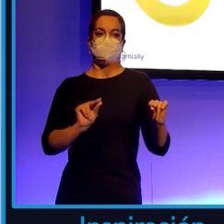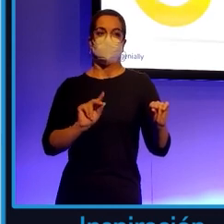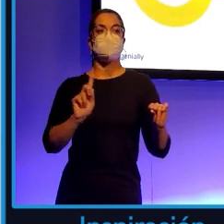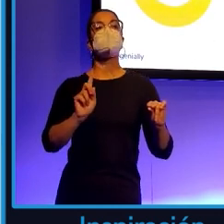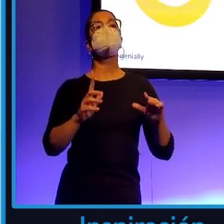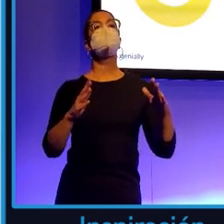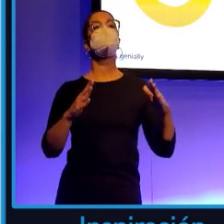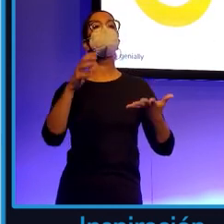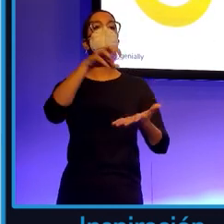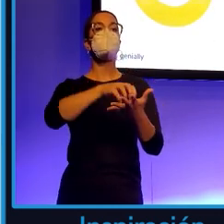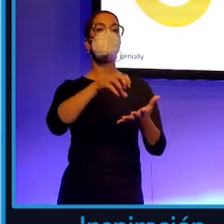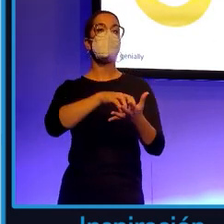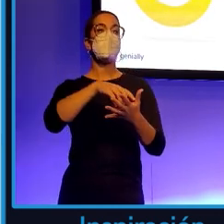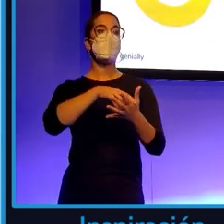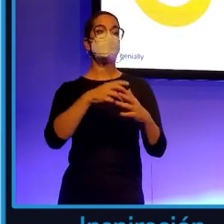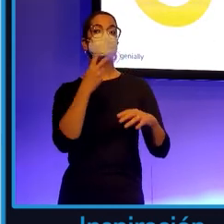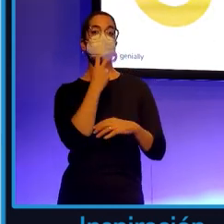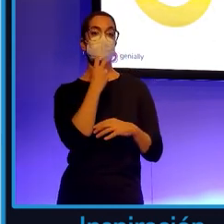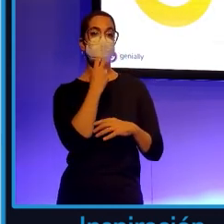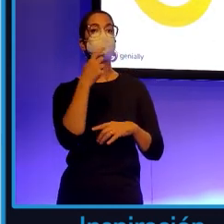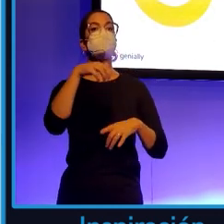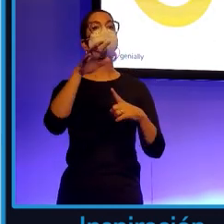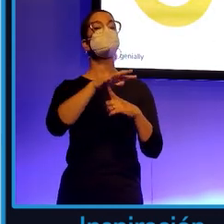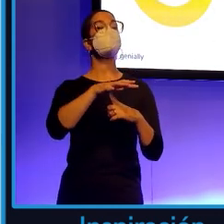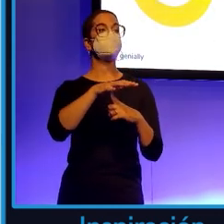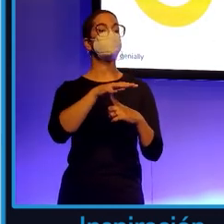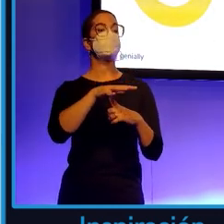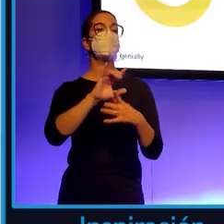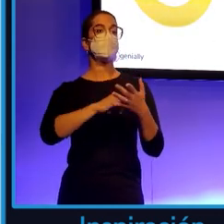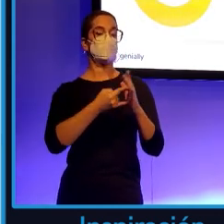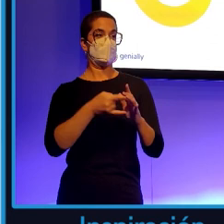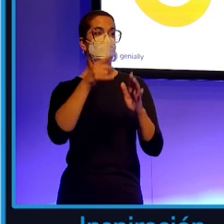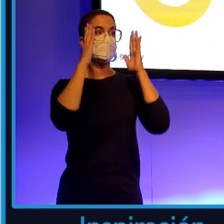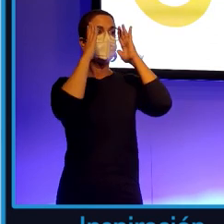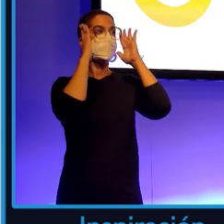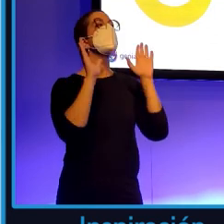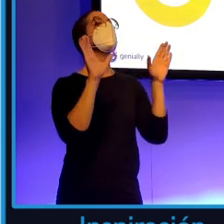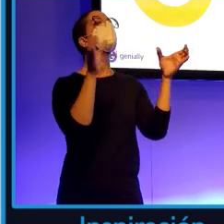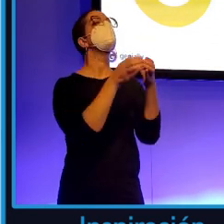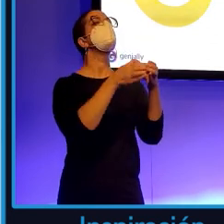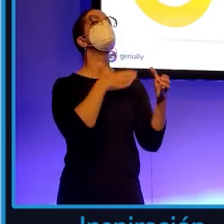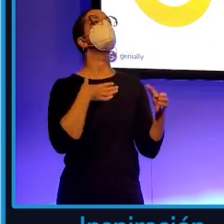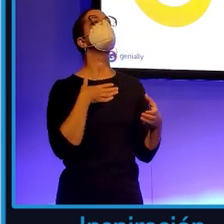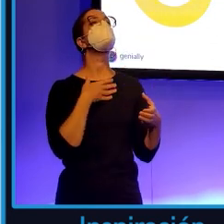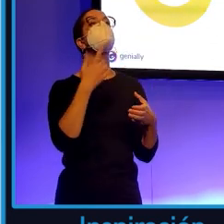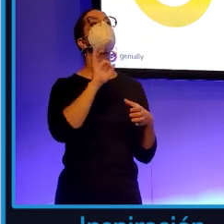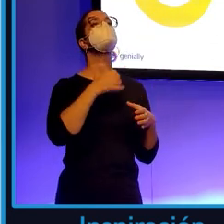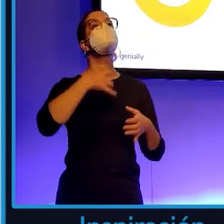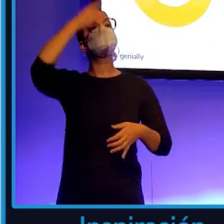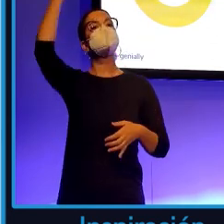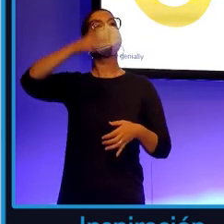cuando quieran no entra el parque tecnológico pero como no hay que dejarle una palabra a todo el mundo hay un grupo que quería hablar que levantó la mano no me lo imaginé